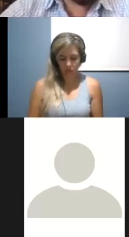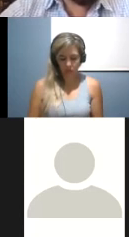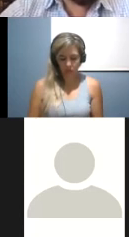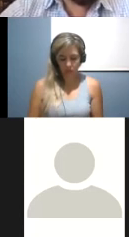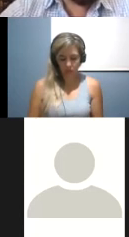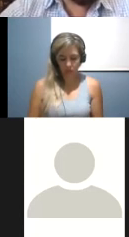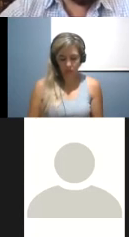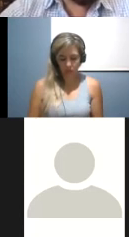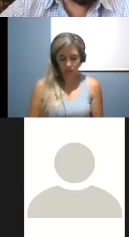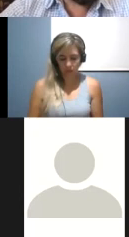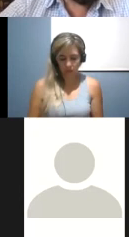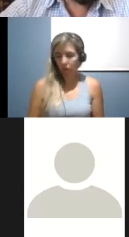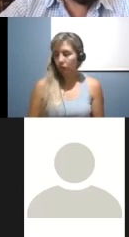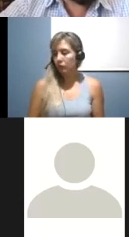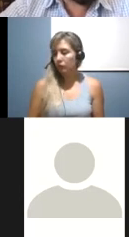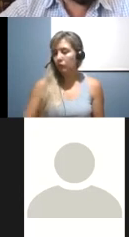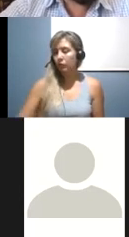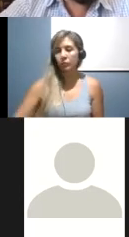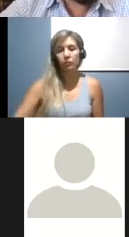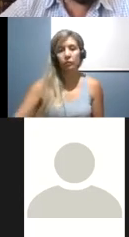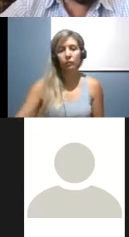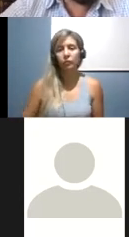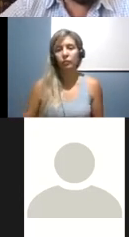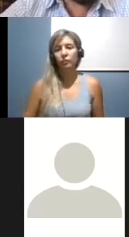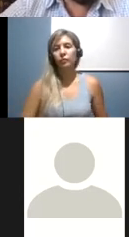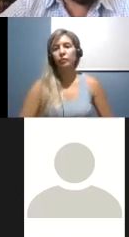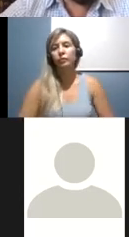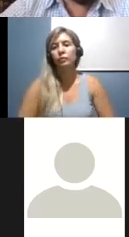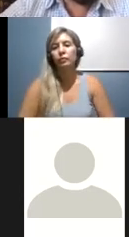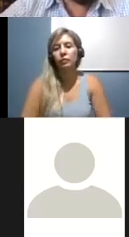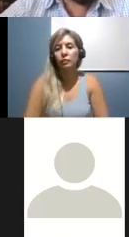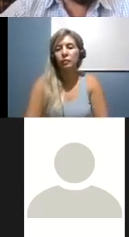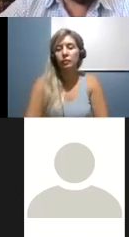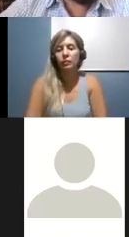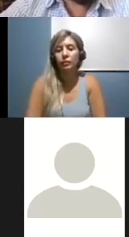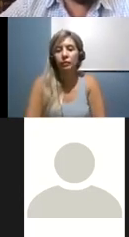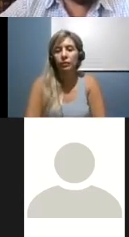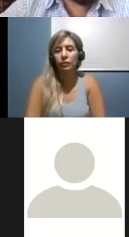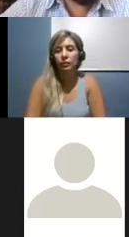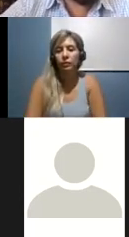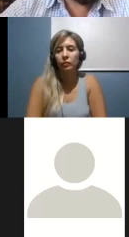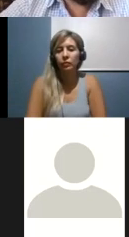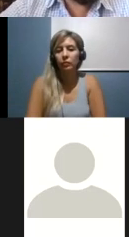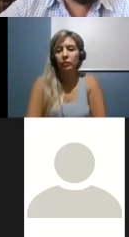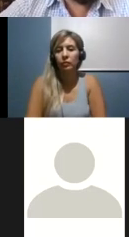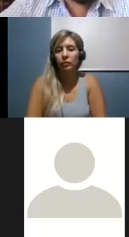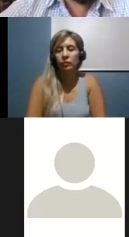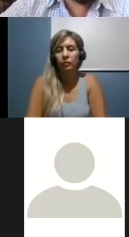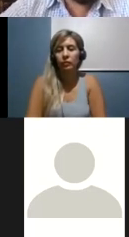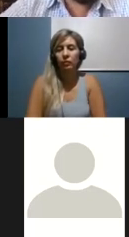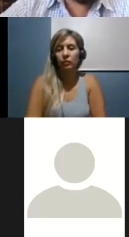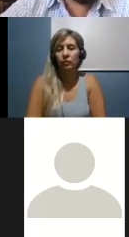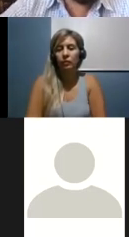¿sí? El año pasado en varias organizaciones hemos generado pequeños squads, pequeños clusters que permiten